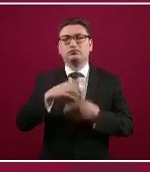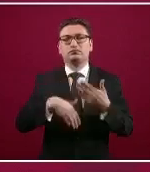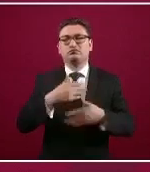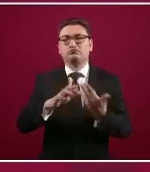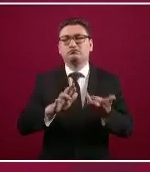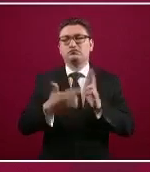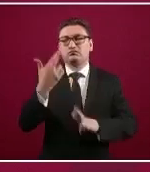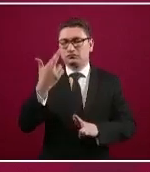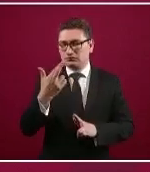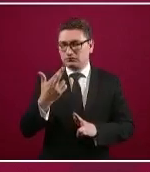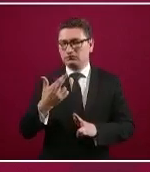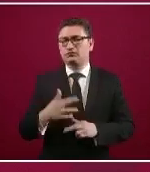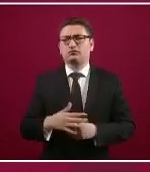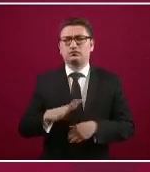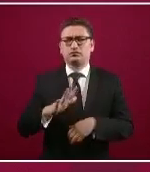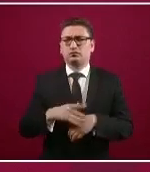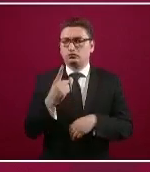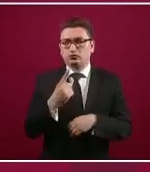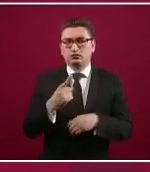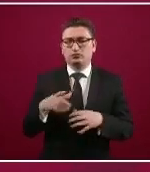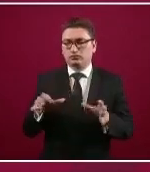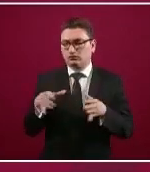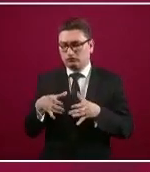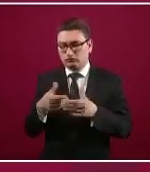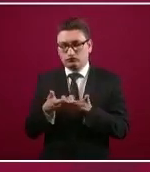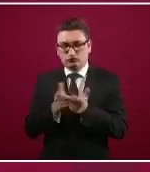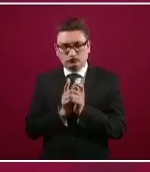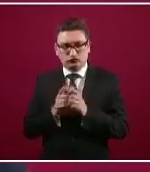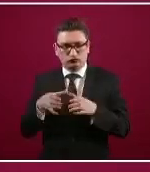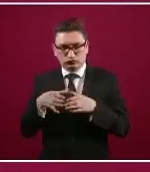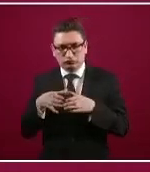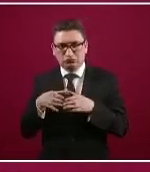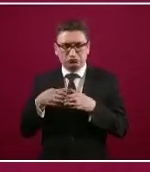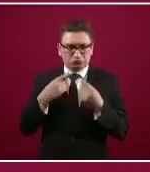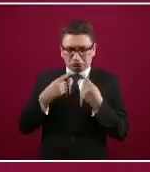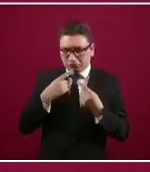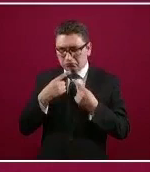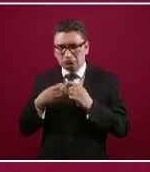porque se organizó un grupo